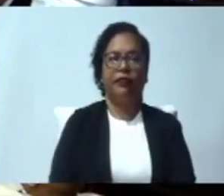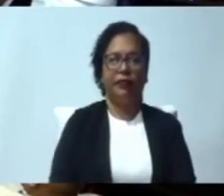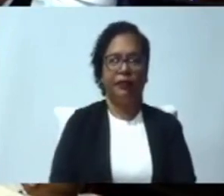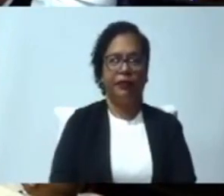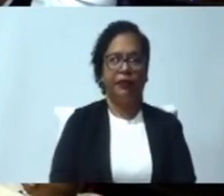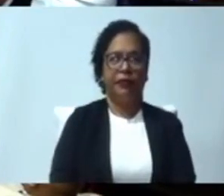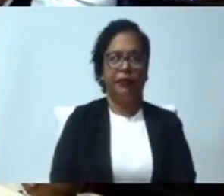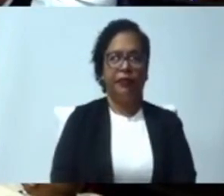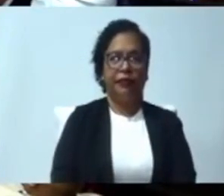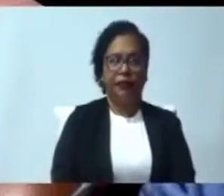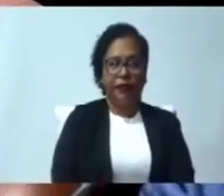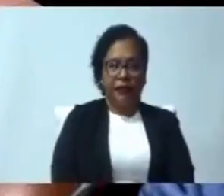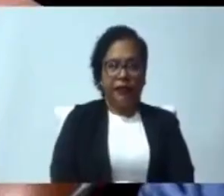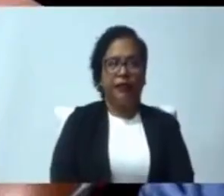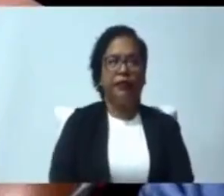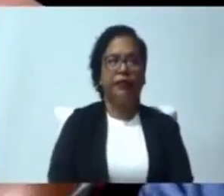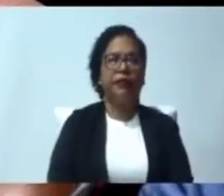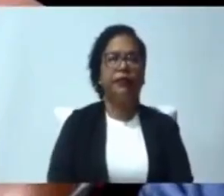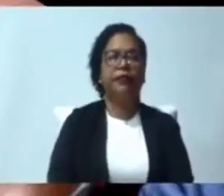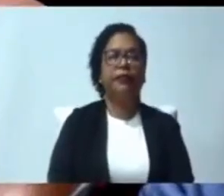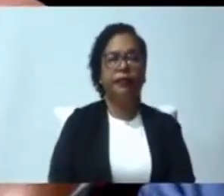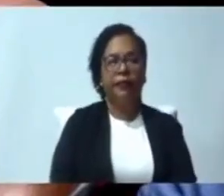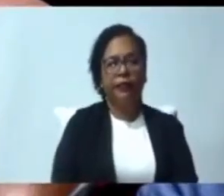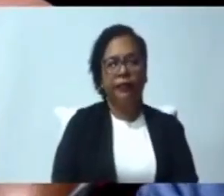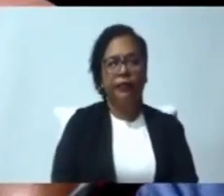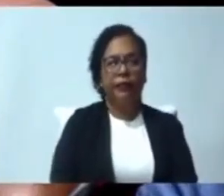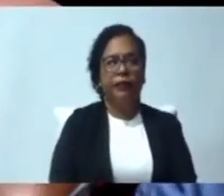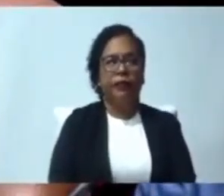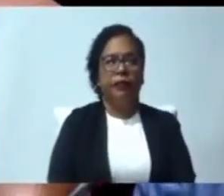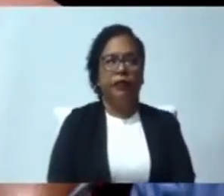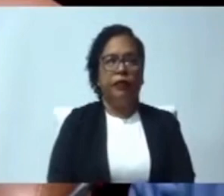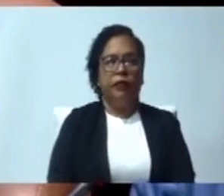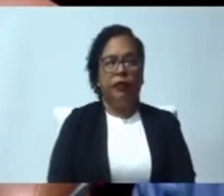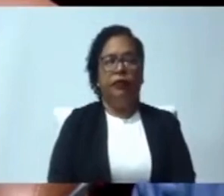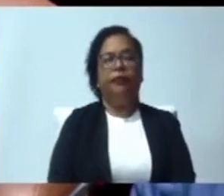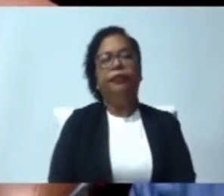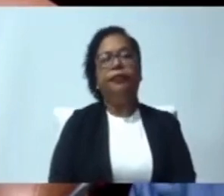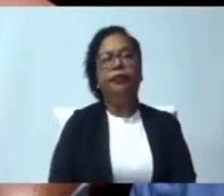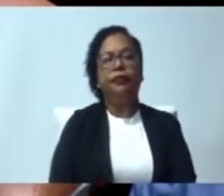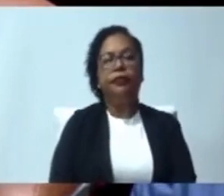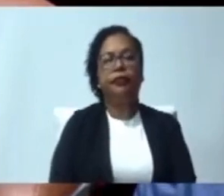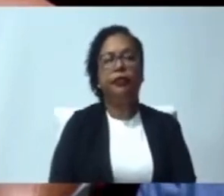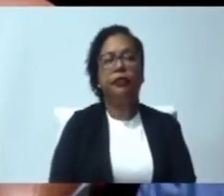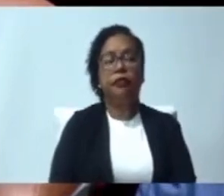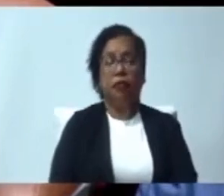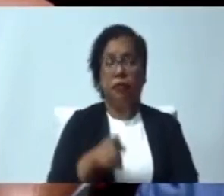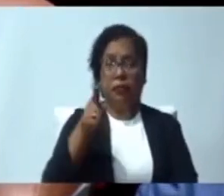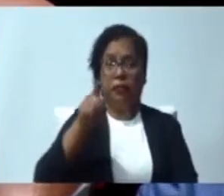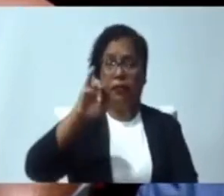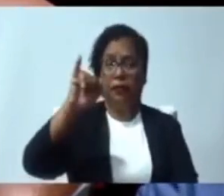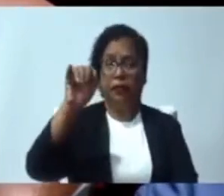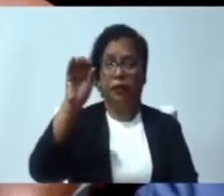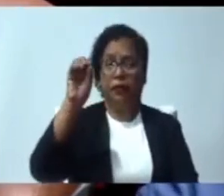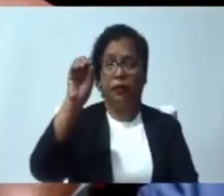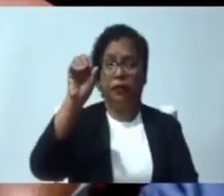En prácticamente las tres cuartas partes de la intervención del colega José Horacio,